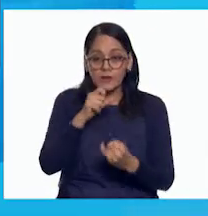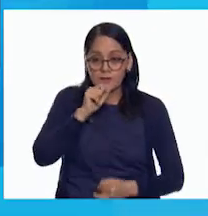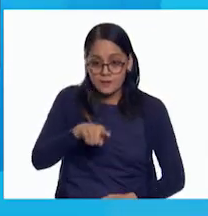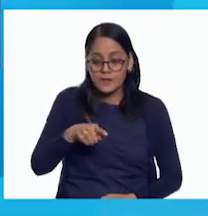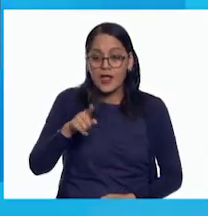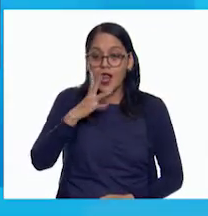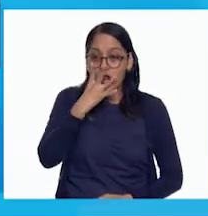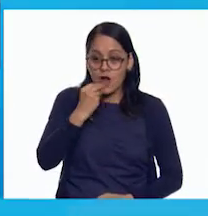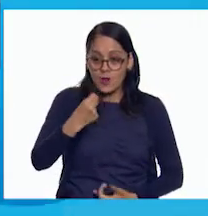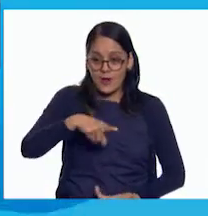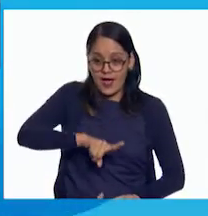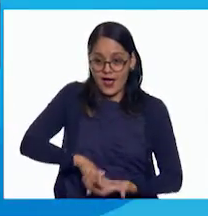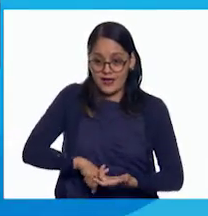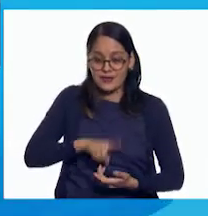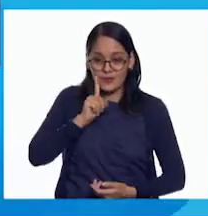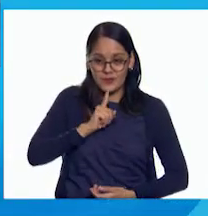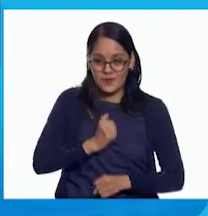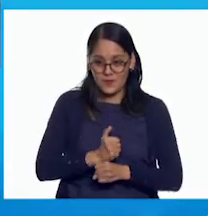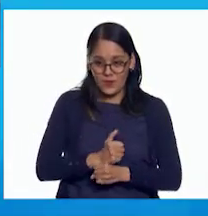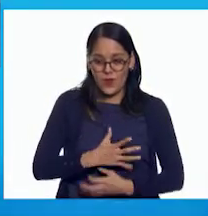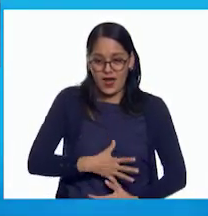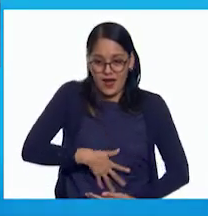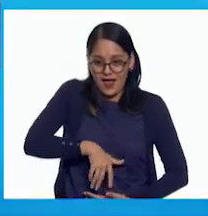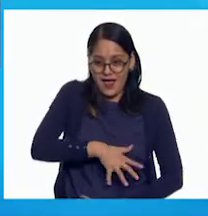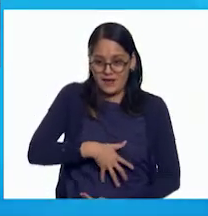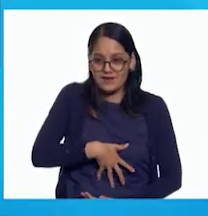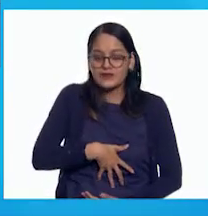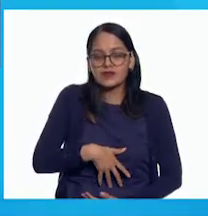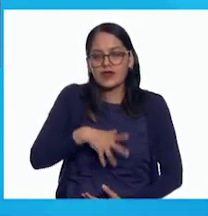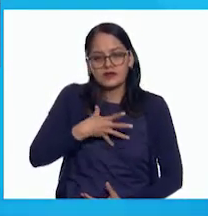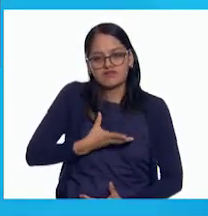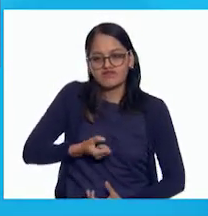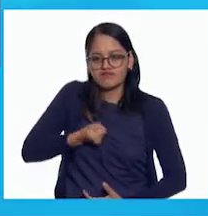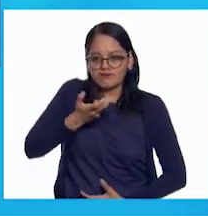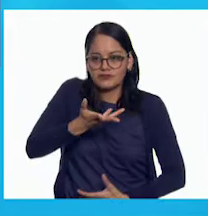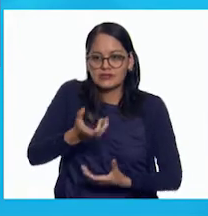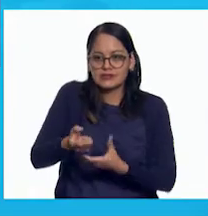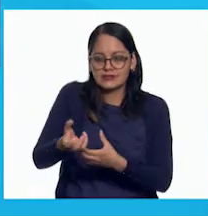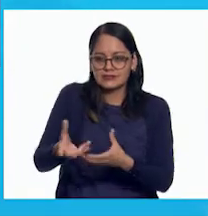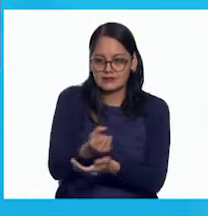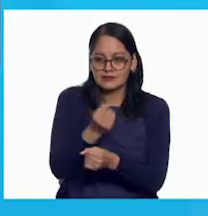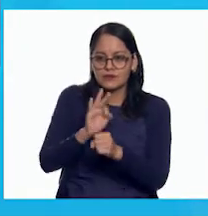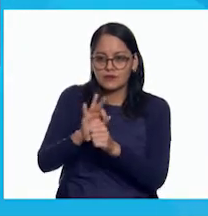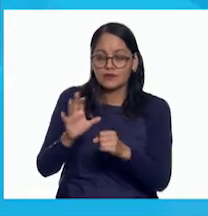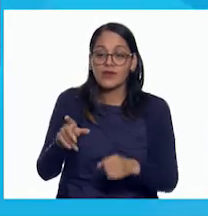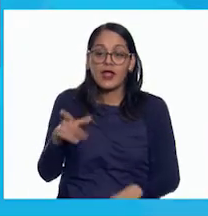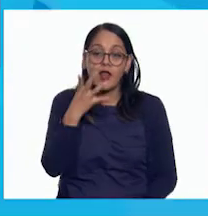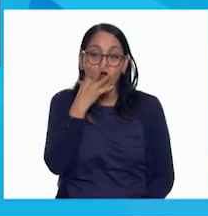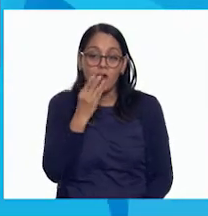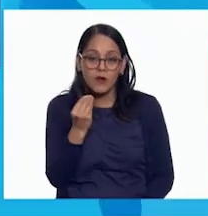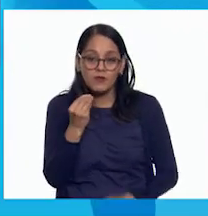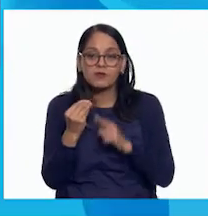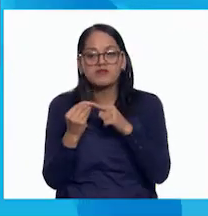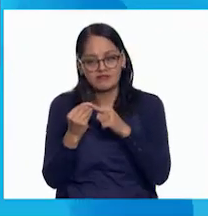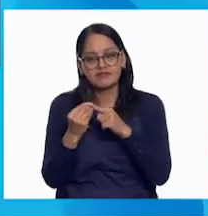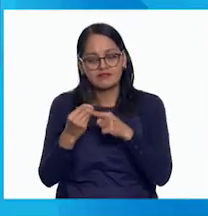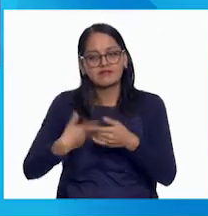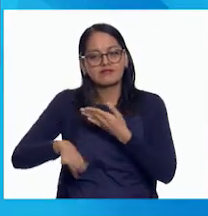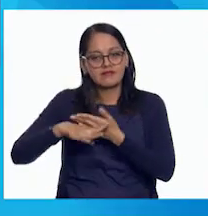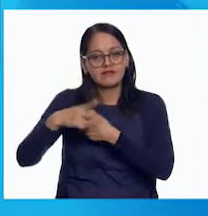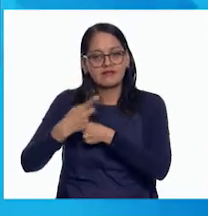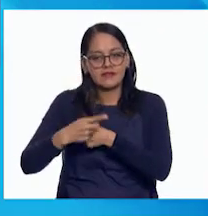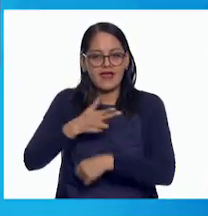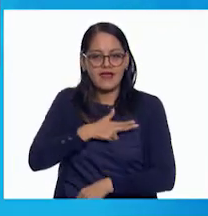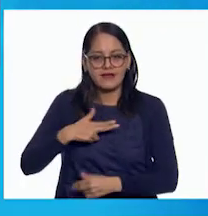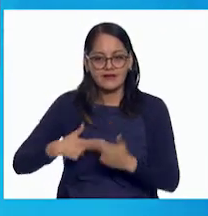Y todos vivieron felices por siempre, menos el lobo, que quedó todo lastimado. Colorín colorado, este cuento